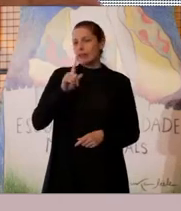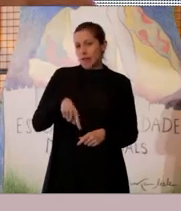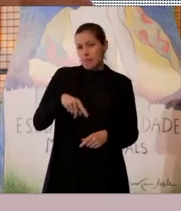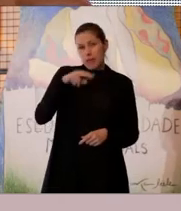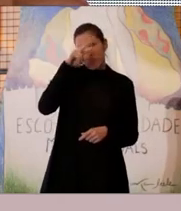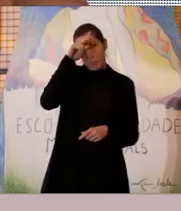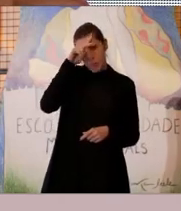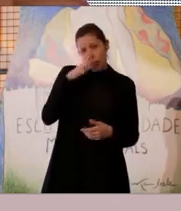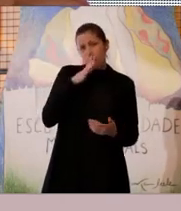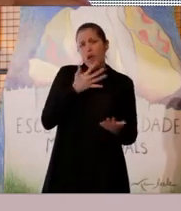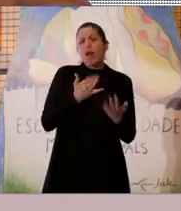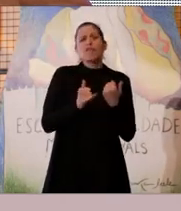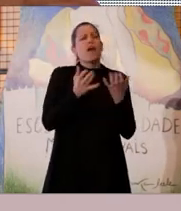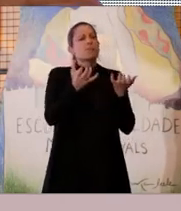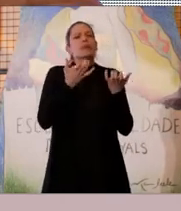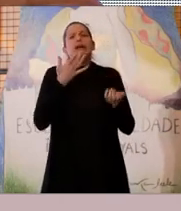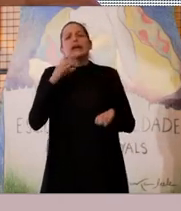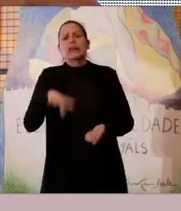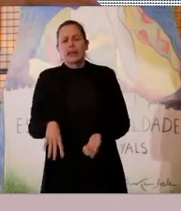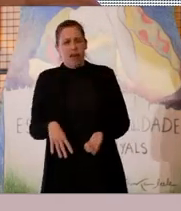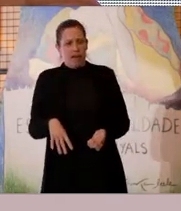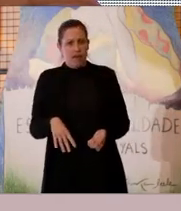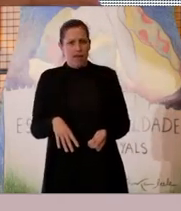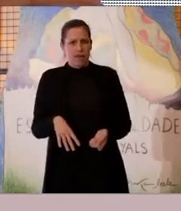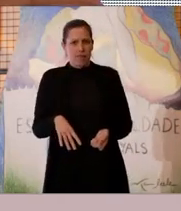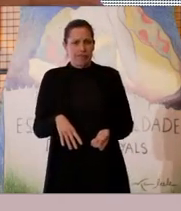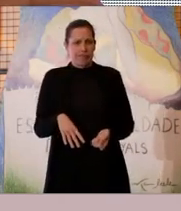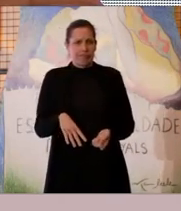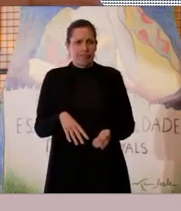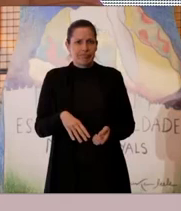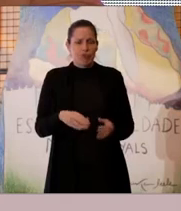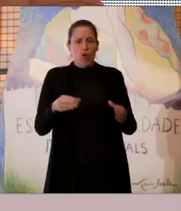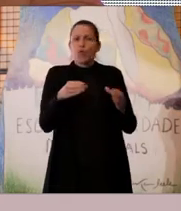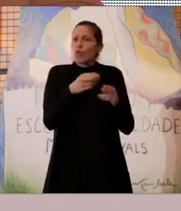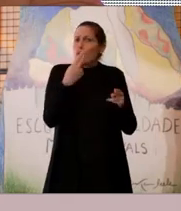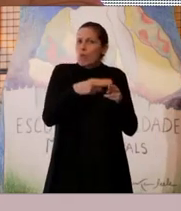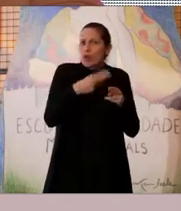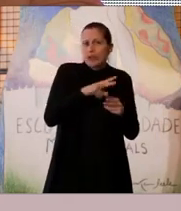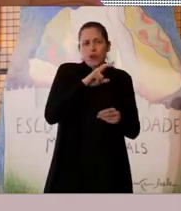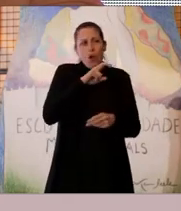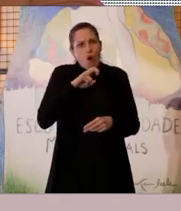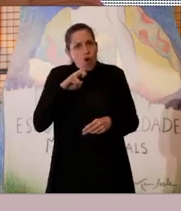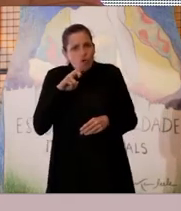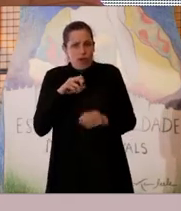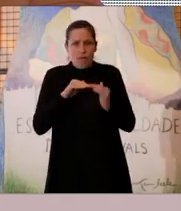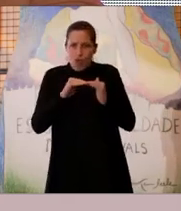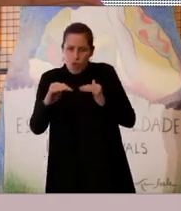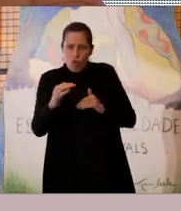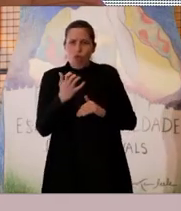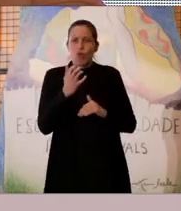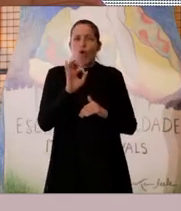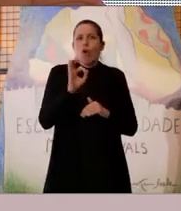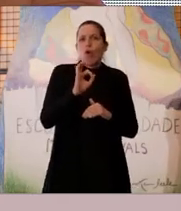evidentemente de los de los posicionamientos políticos conservadores y que más decide la ultraderecha y de